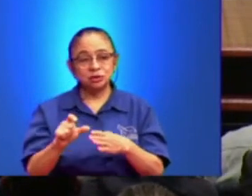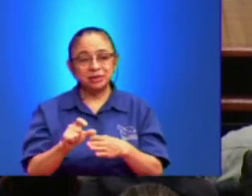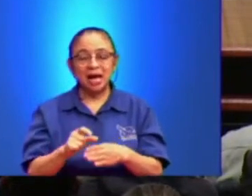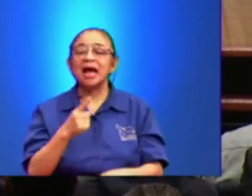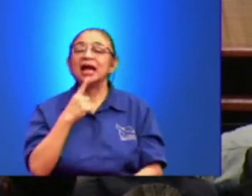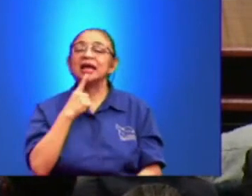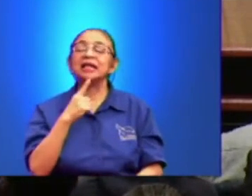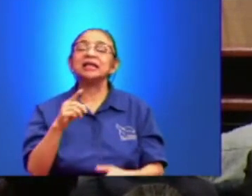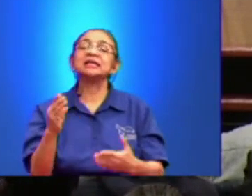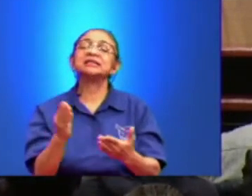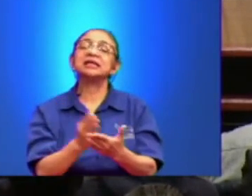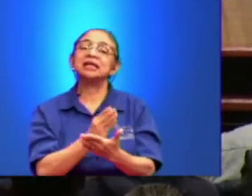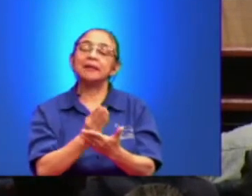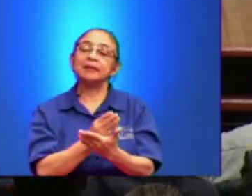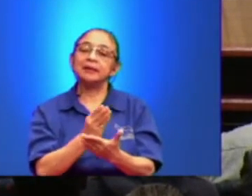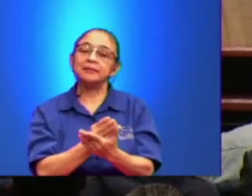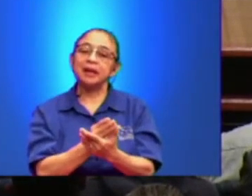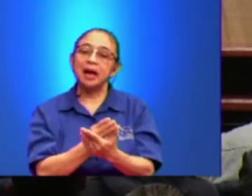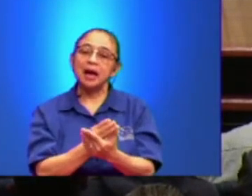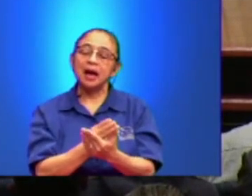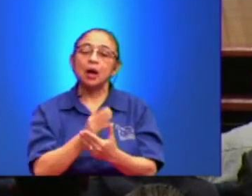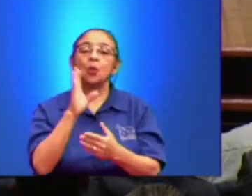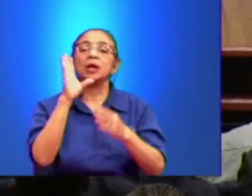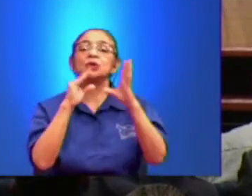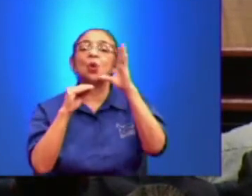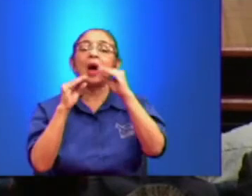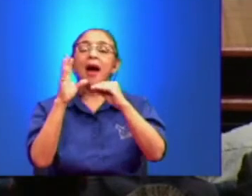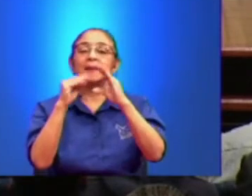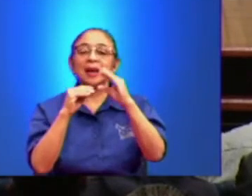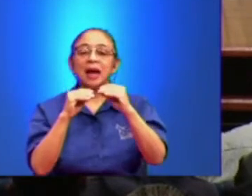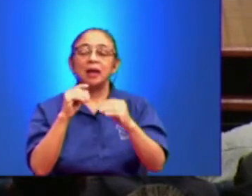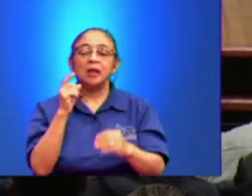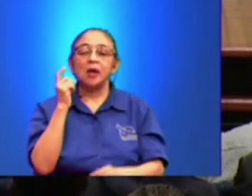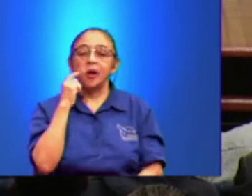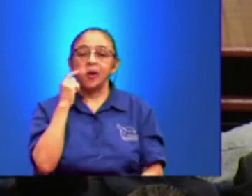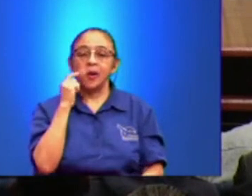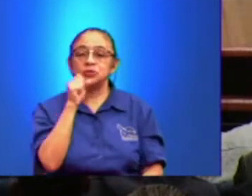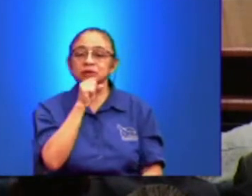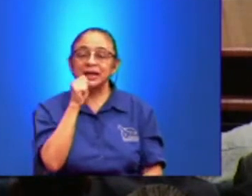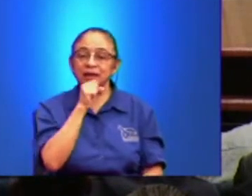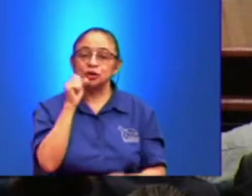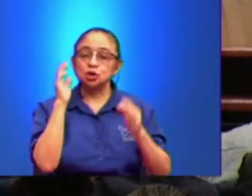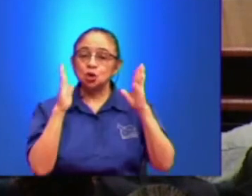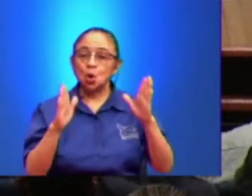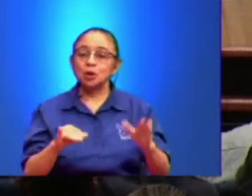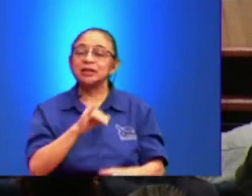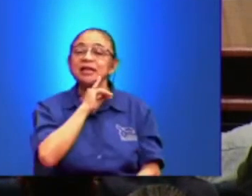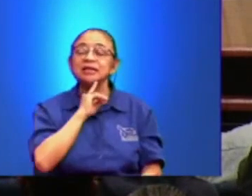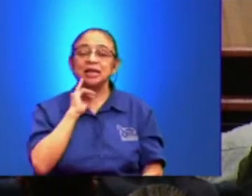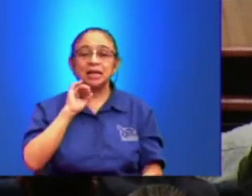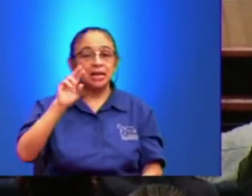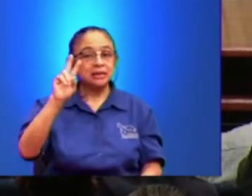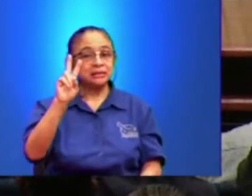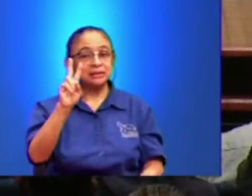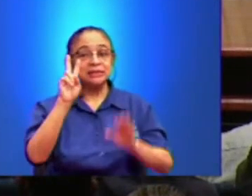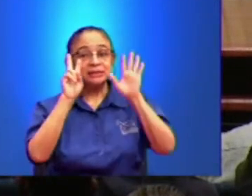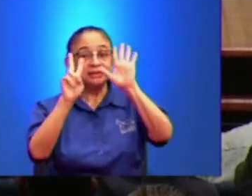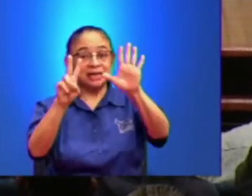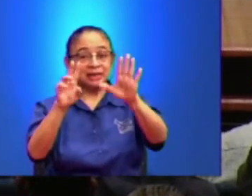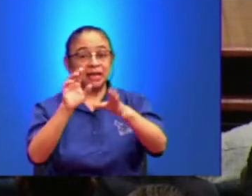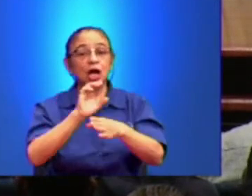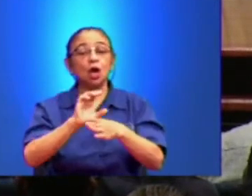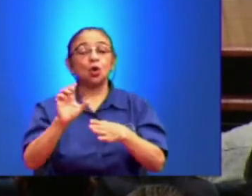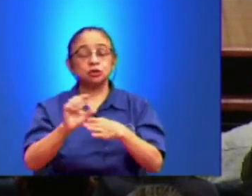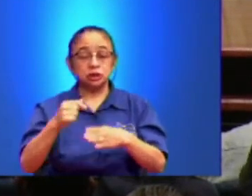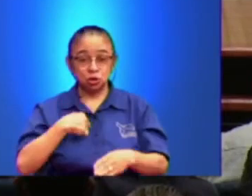hablan del dulce cantor de israel dice se recuerda que a siete cosas que dijo el mancebo